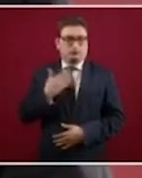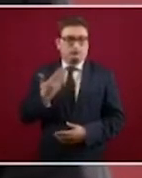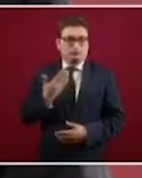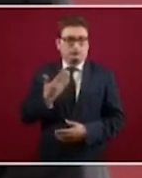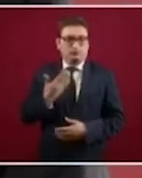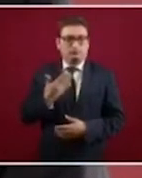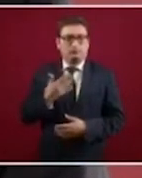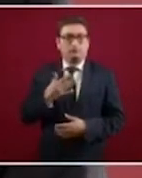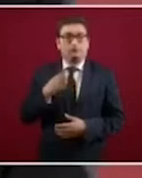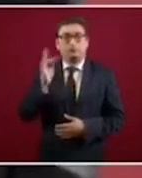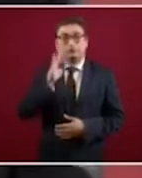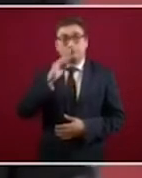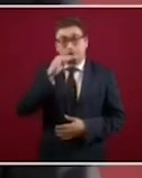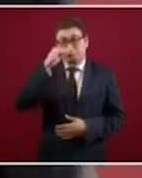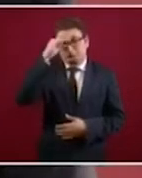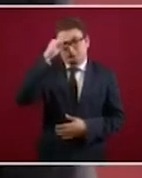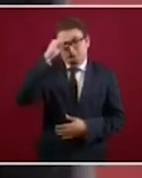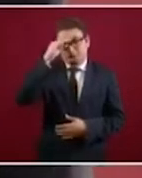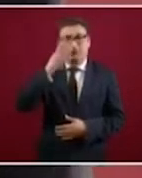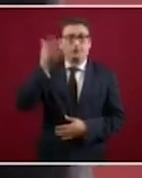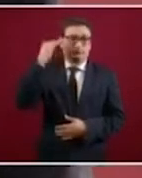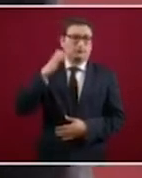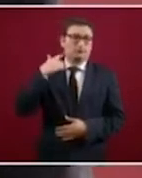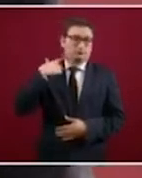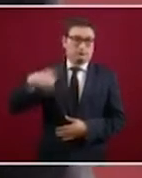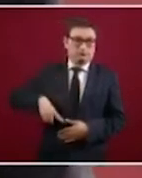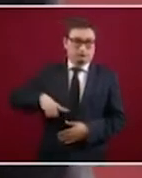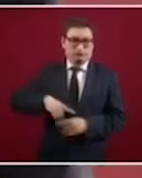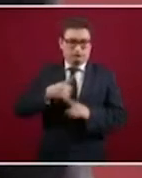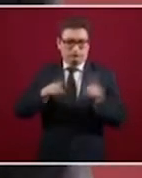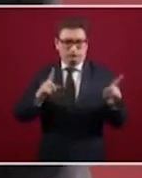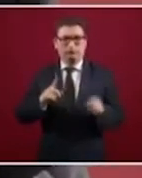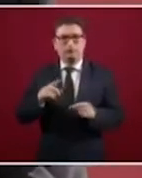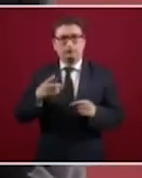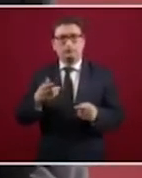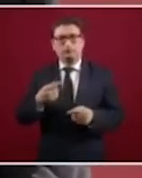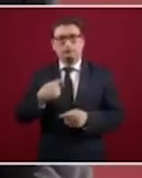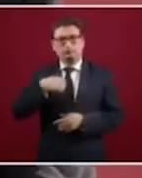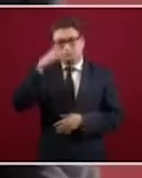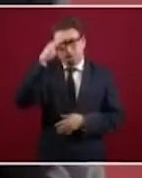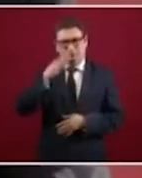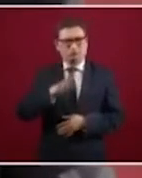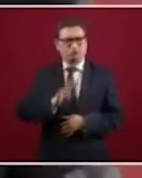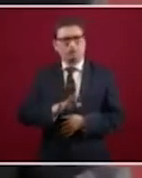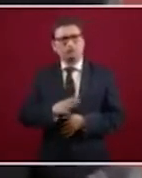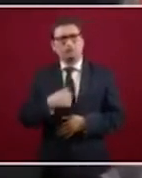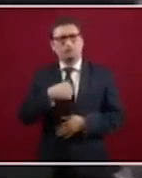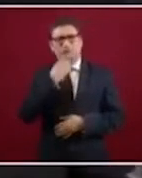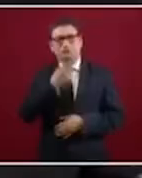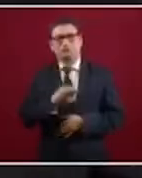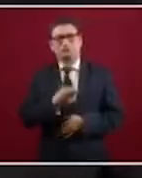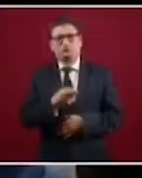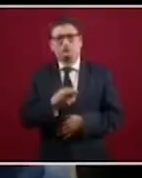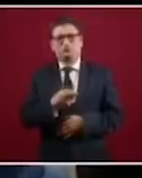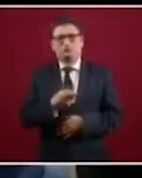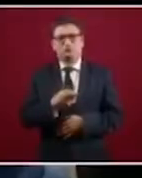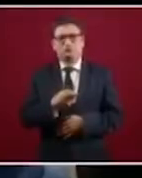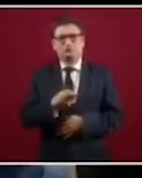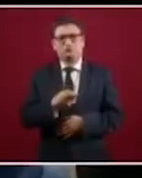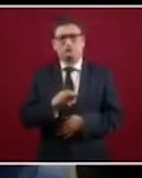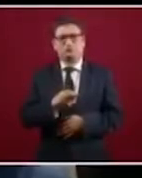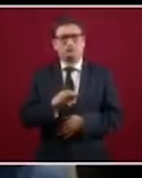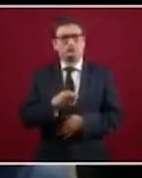dice estado pensando como pensaban otros del juicio he dicho este